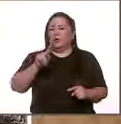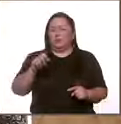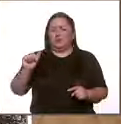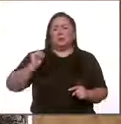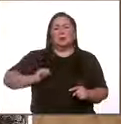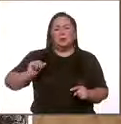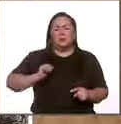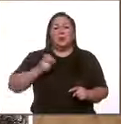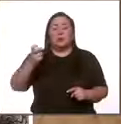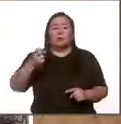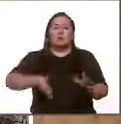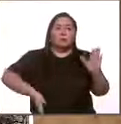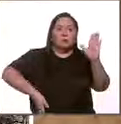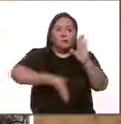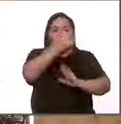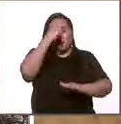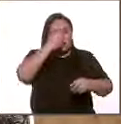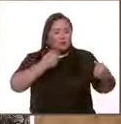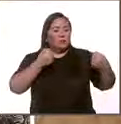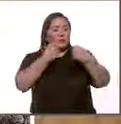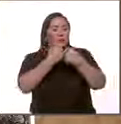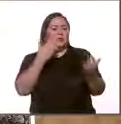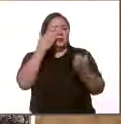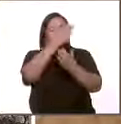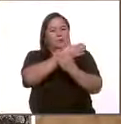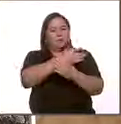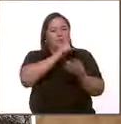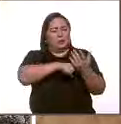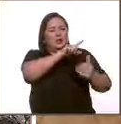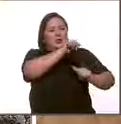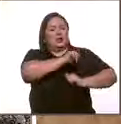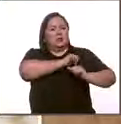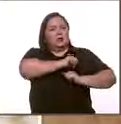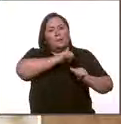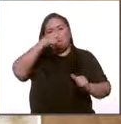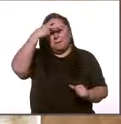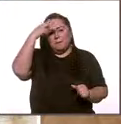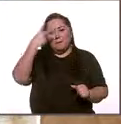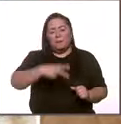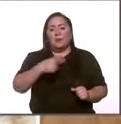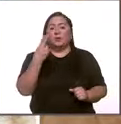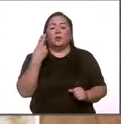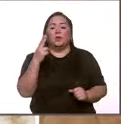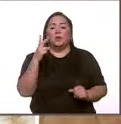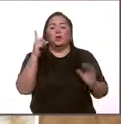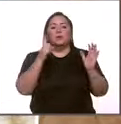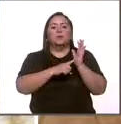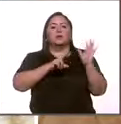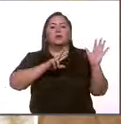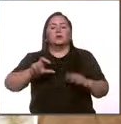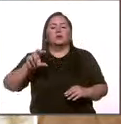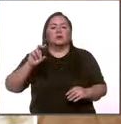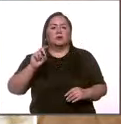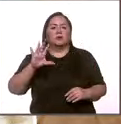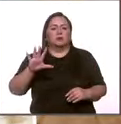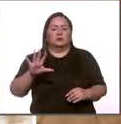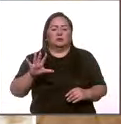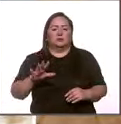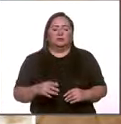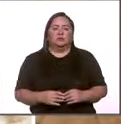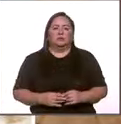partió hacia la frontera al frente del ejército mexicano en noviembre de 1835.